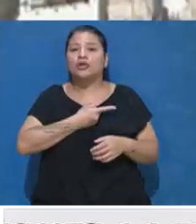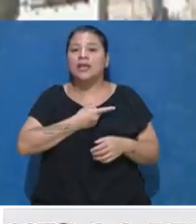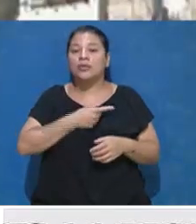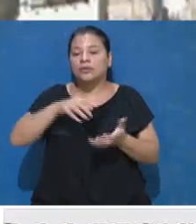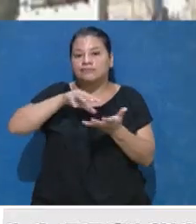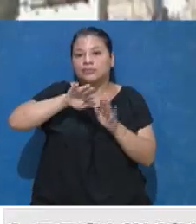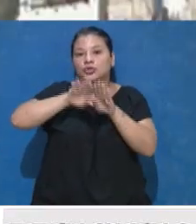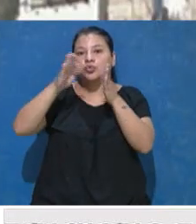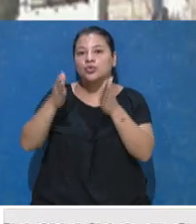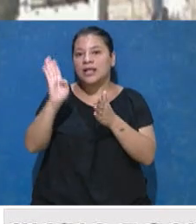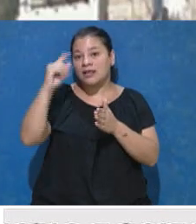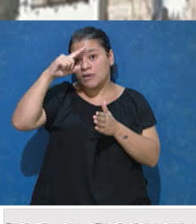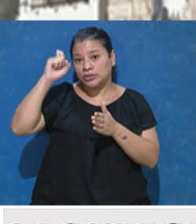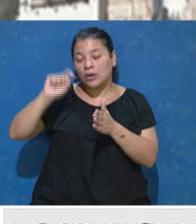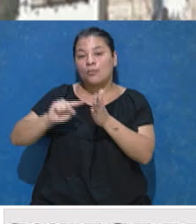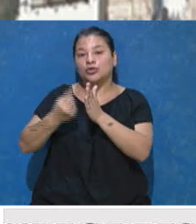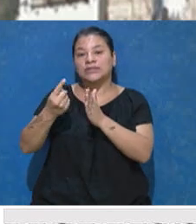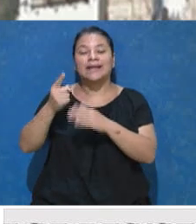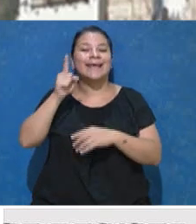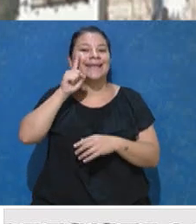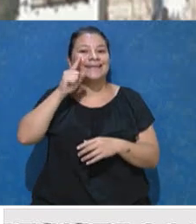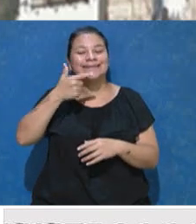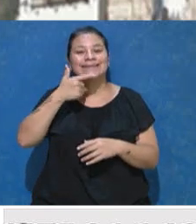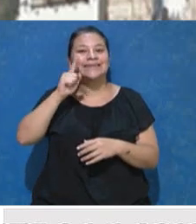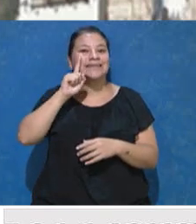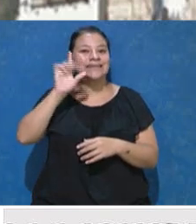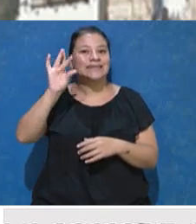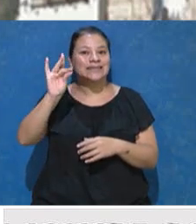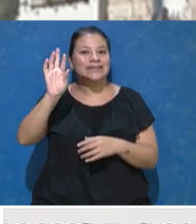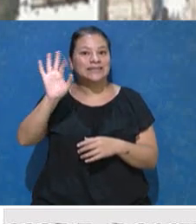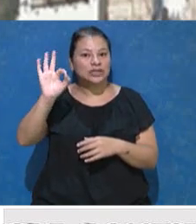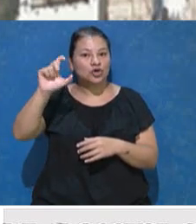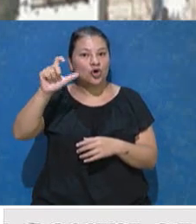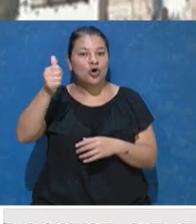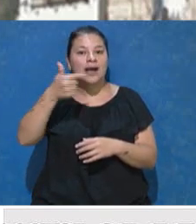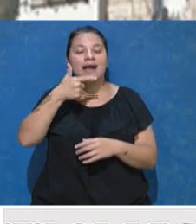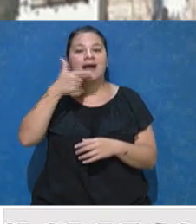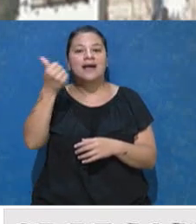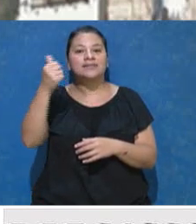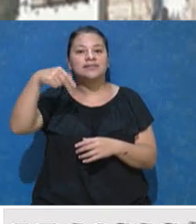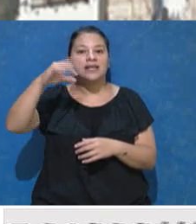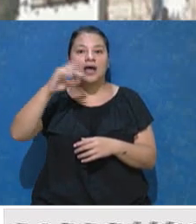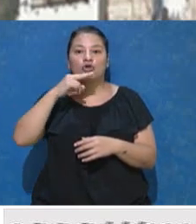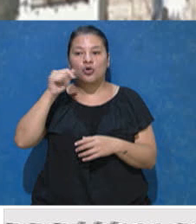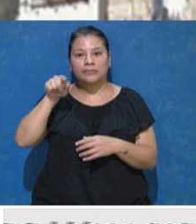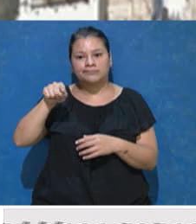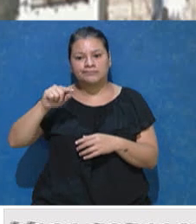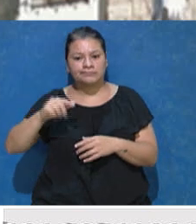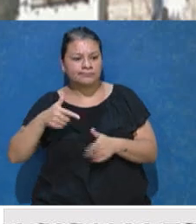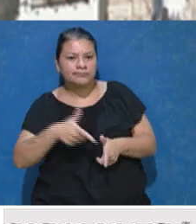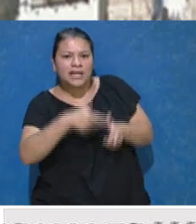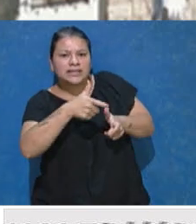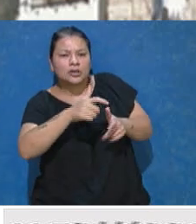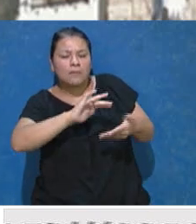nación en la localidad bonaerense de isidro casanovas en el pen casanova en el partido de la matanza el asalto se produjo